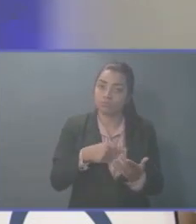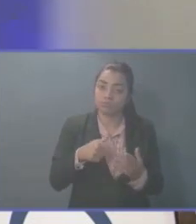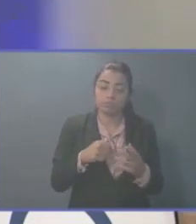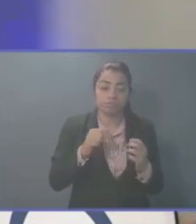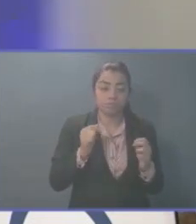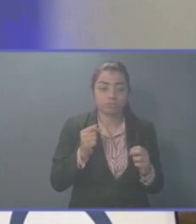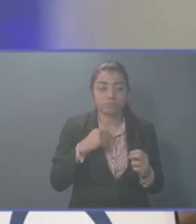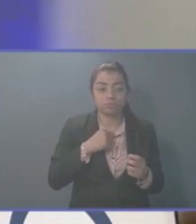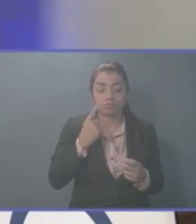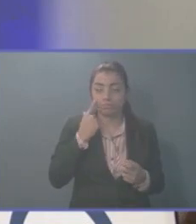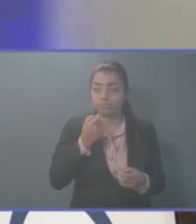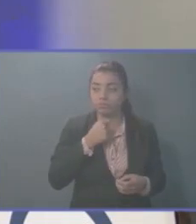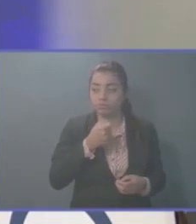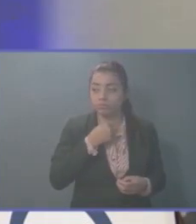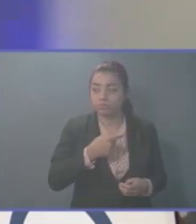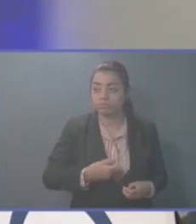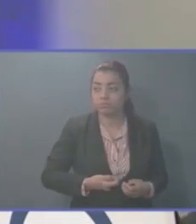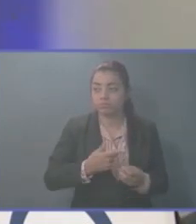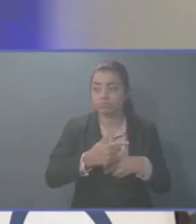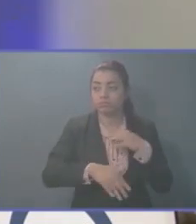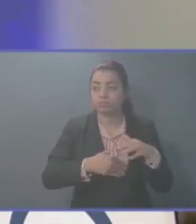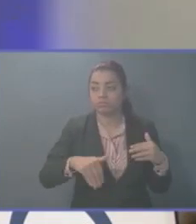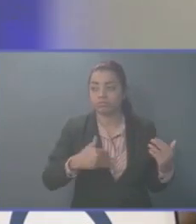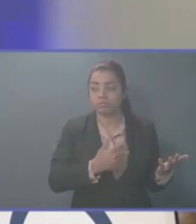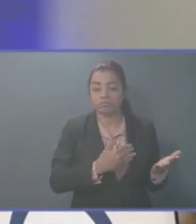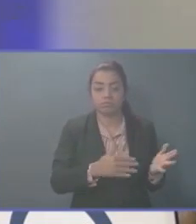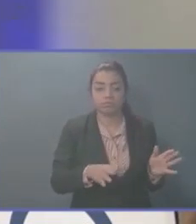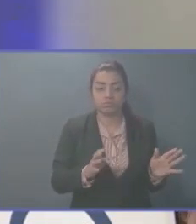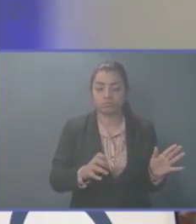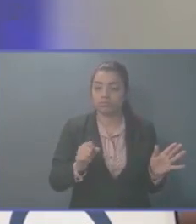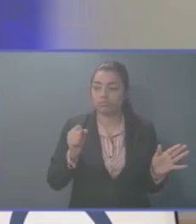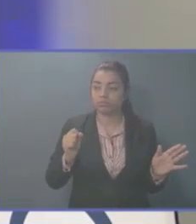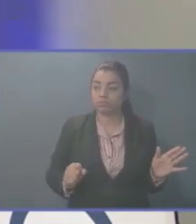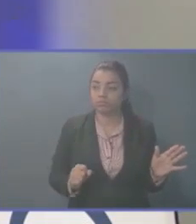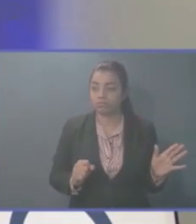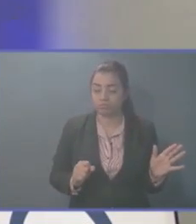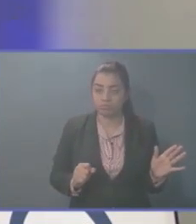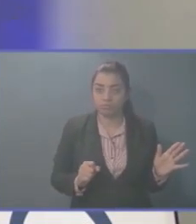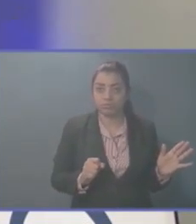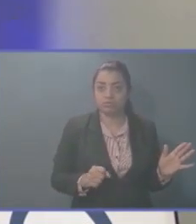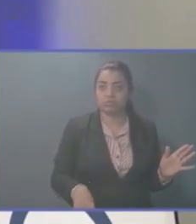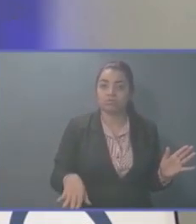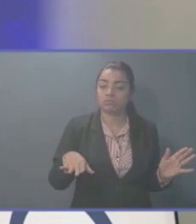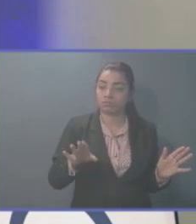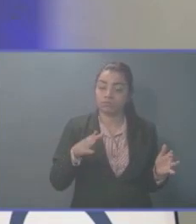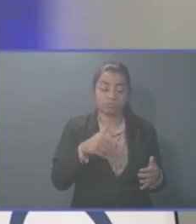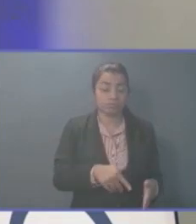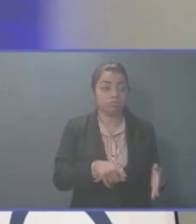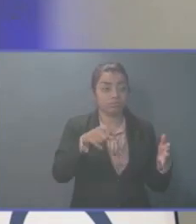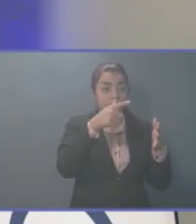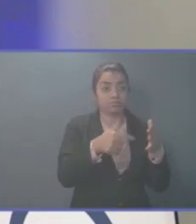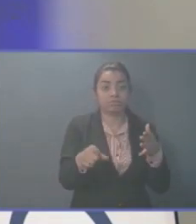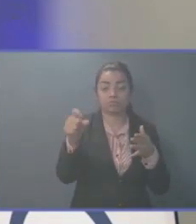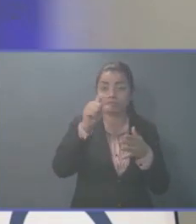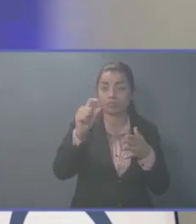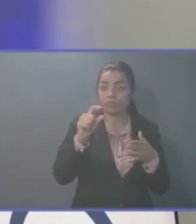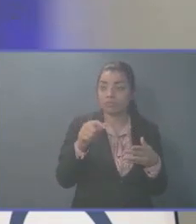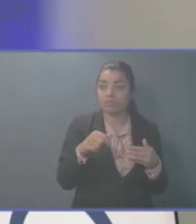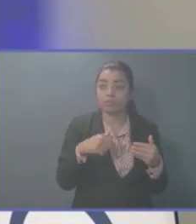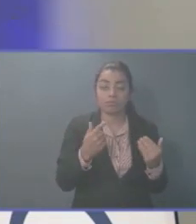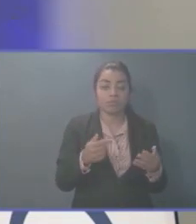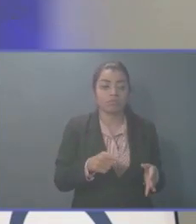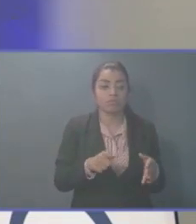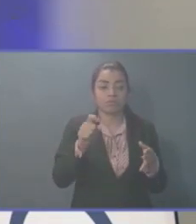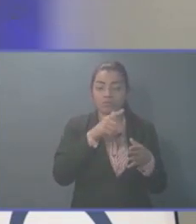la descripción que fue presentada en el expediente es para la modernización de las instituciones, el fortalecimiento de las